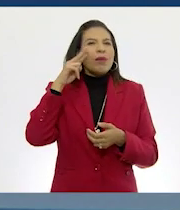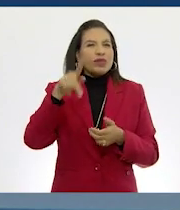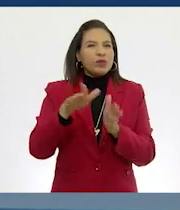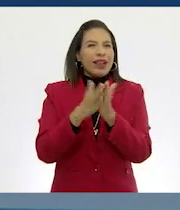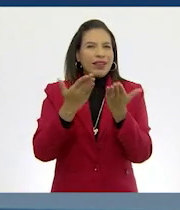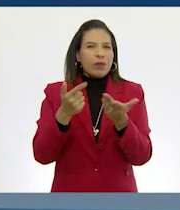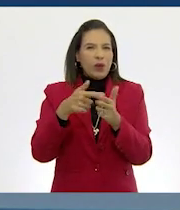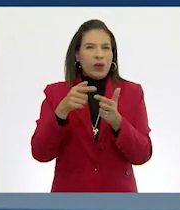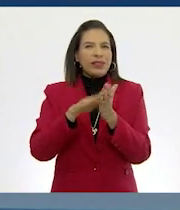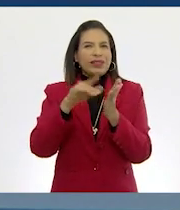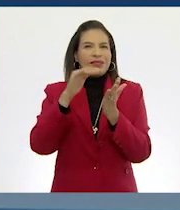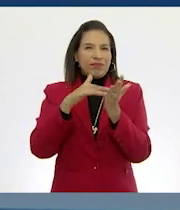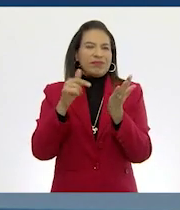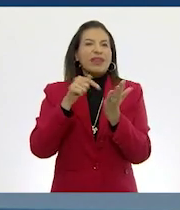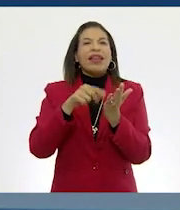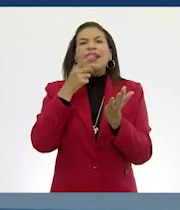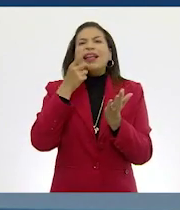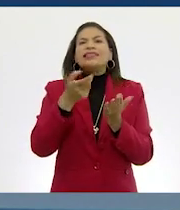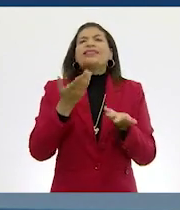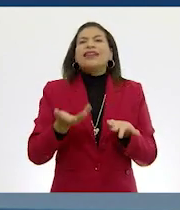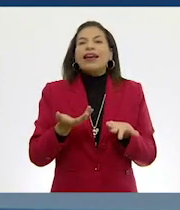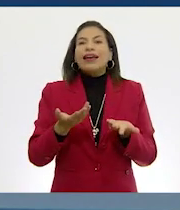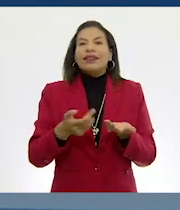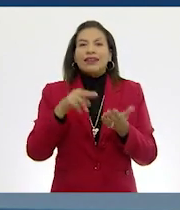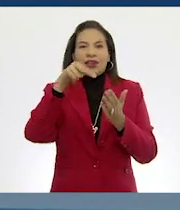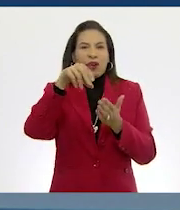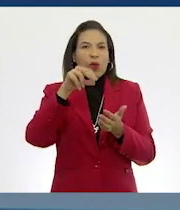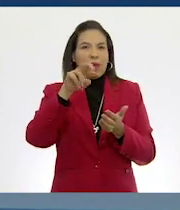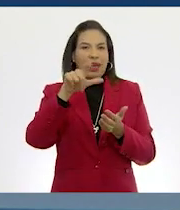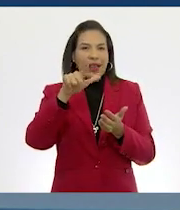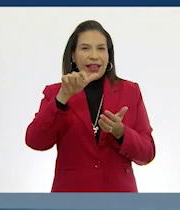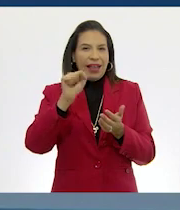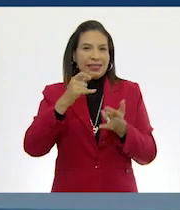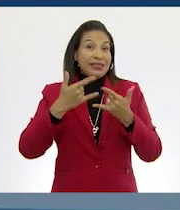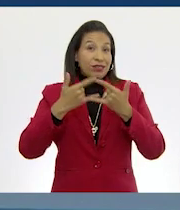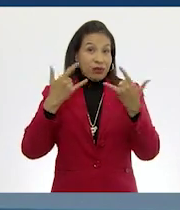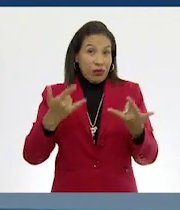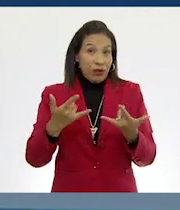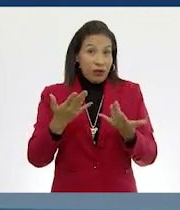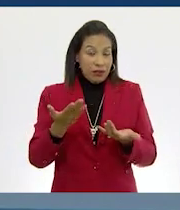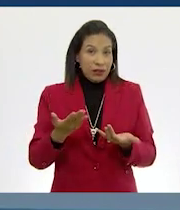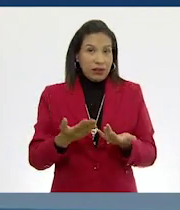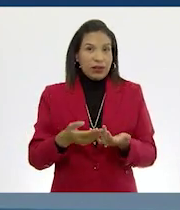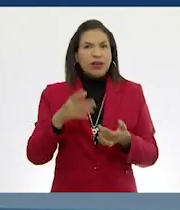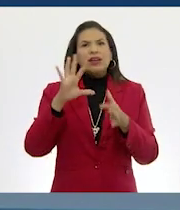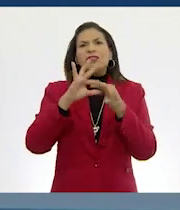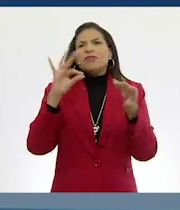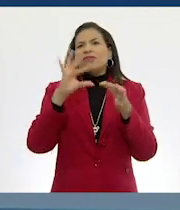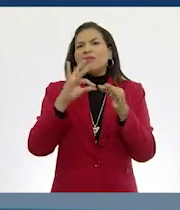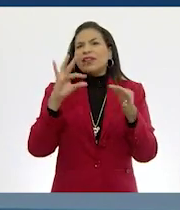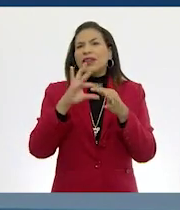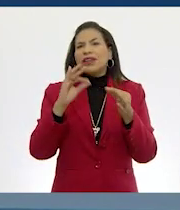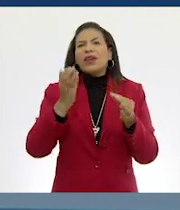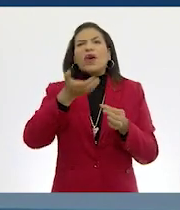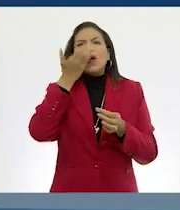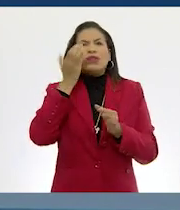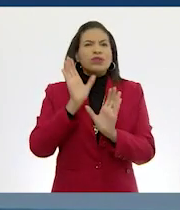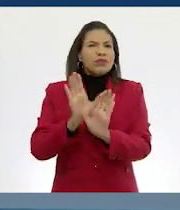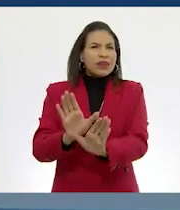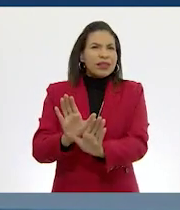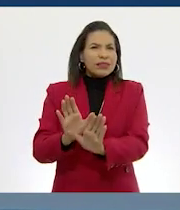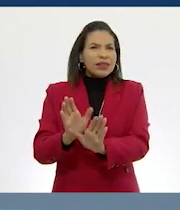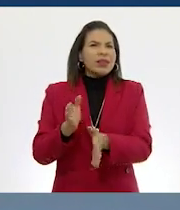libro de texto que les decían novelas históricas y narraciones